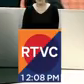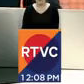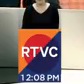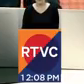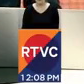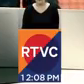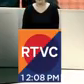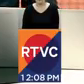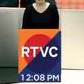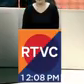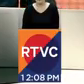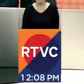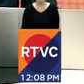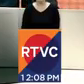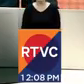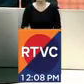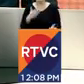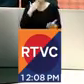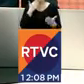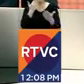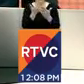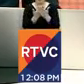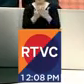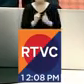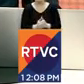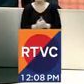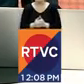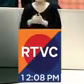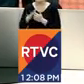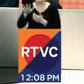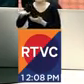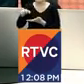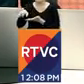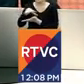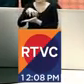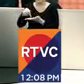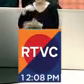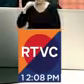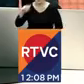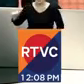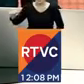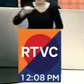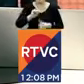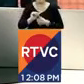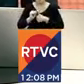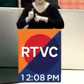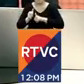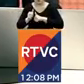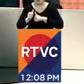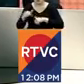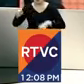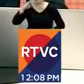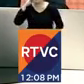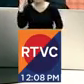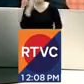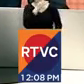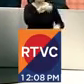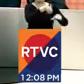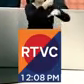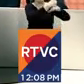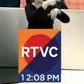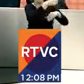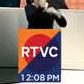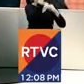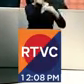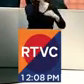Laura, muchas gracias. Una denuncia por supuesto abuso sexual de un entrenador a varias deportistas puso en alerta a las autoridades en Santander. La Federación Colombiana